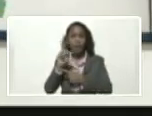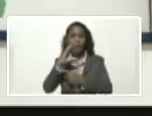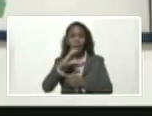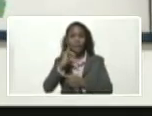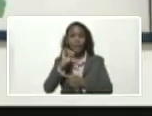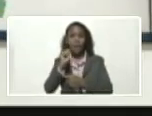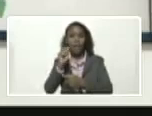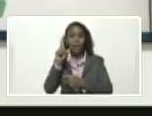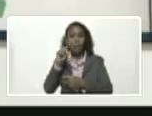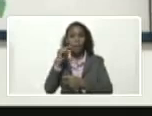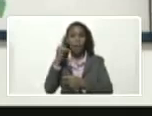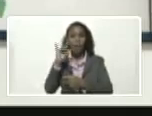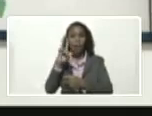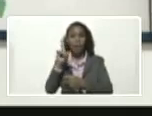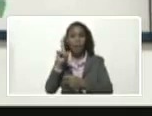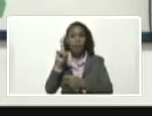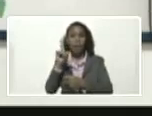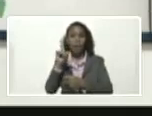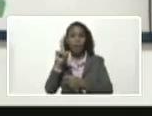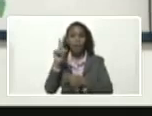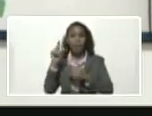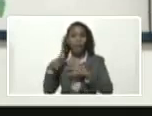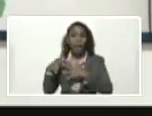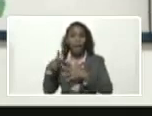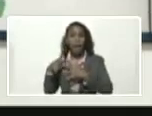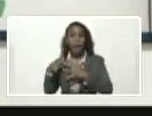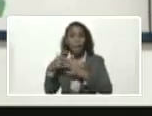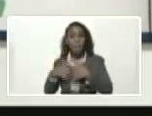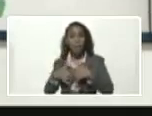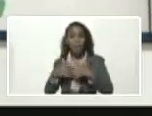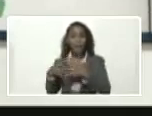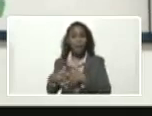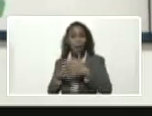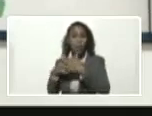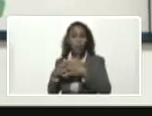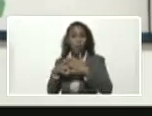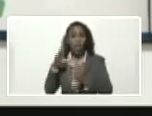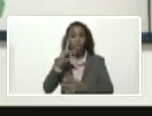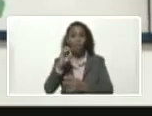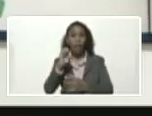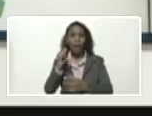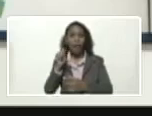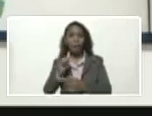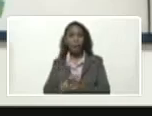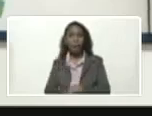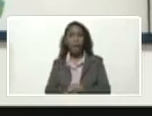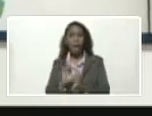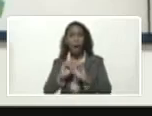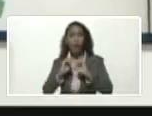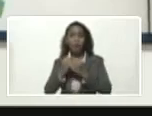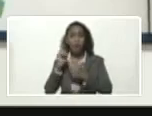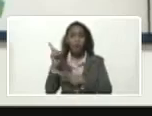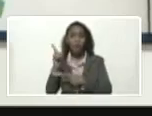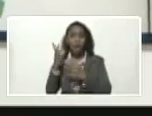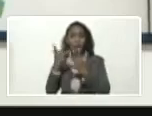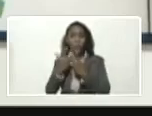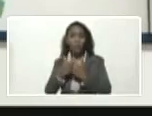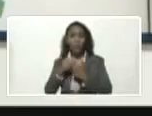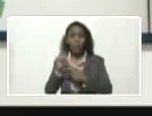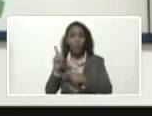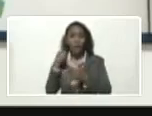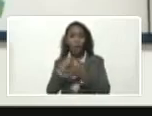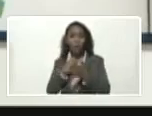y a Drug Enforcement Administration, la DEA, la Oficina de Administración para la